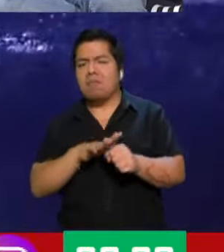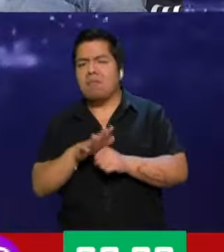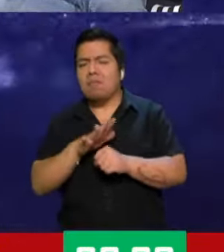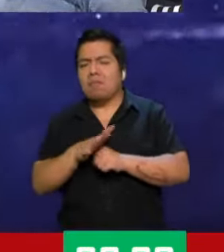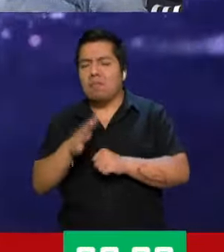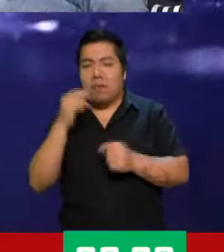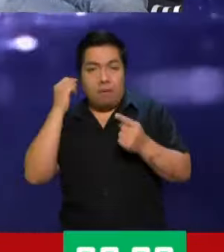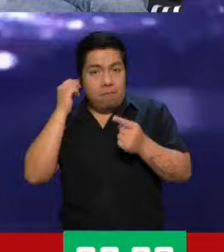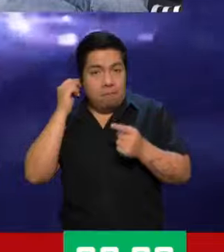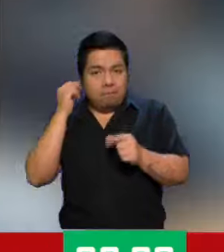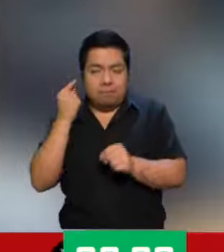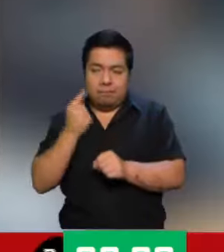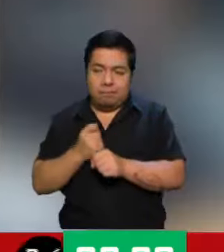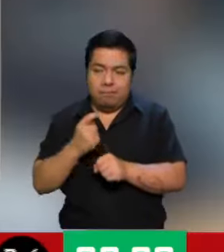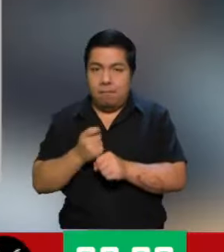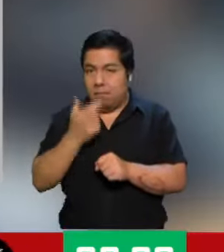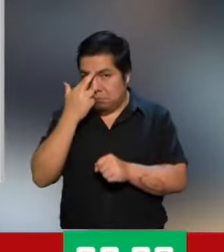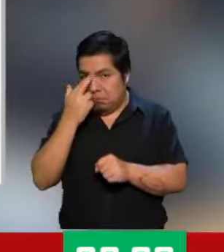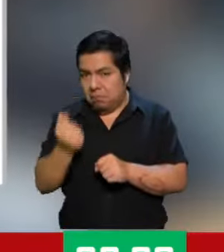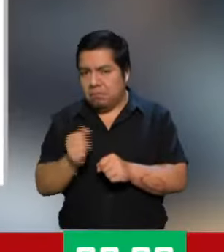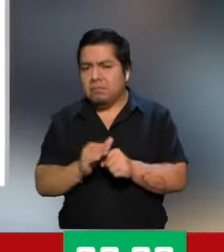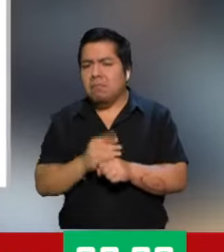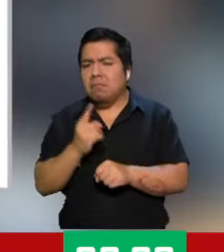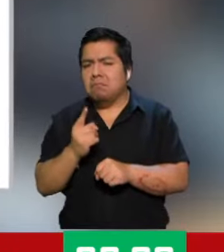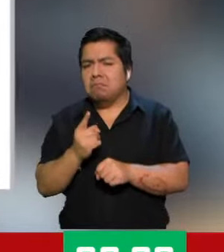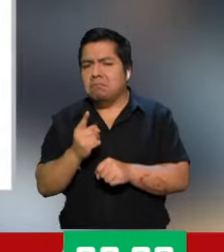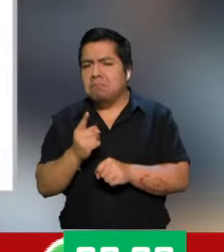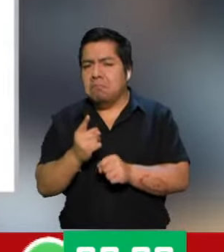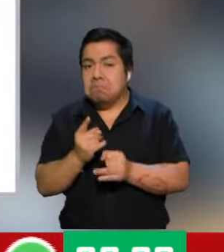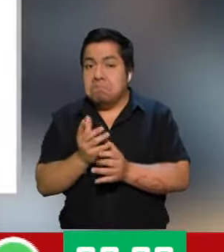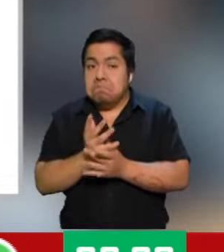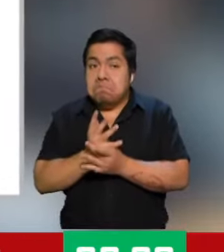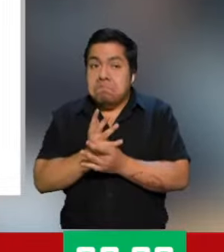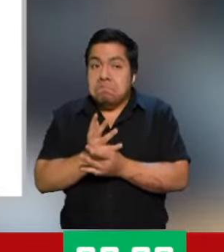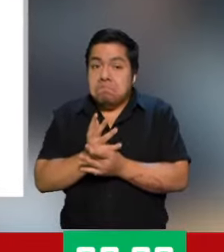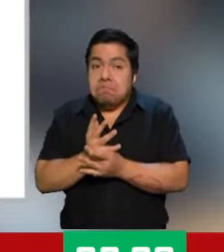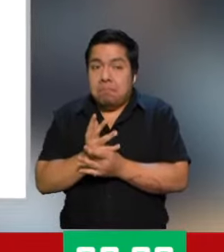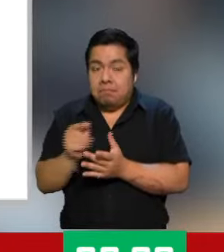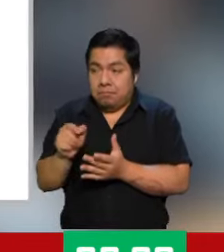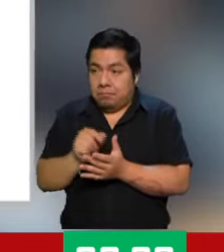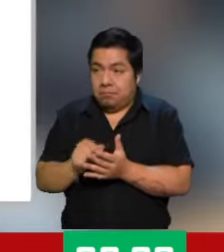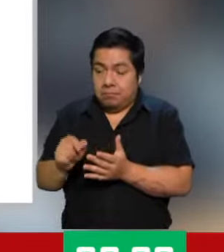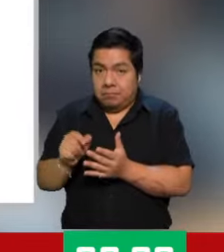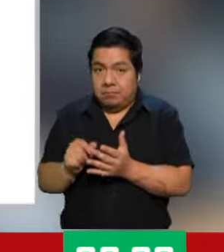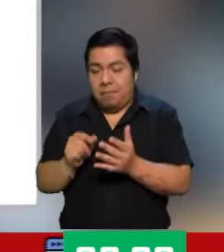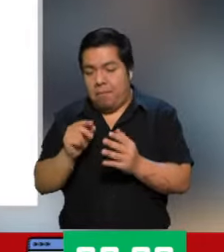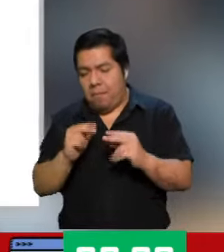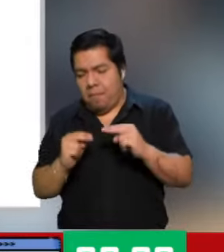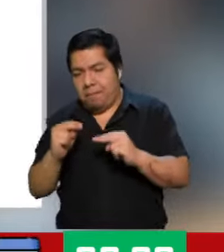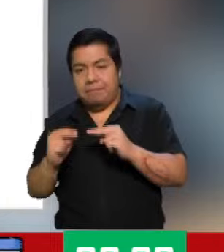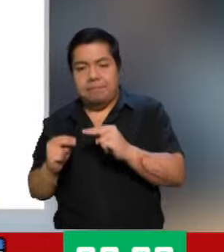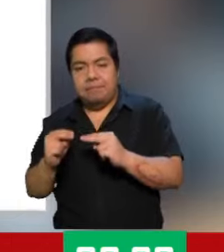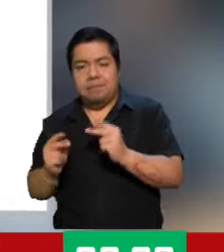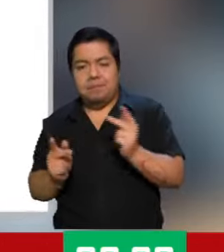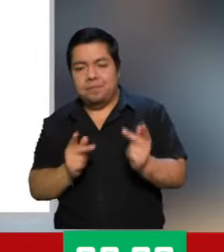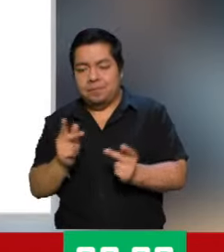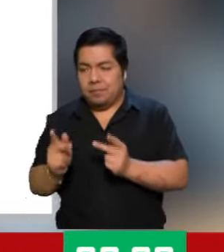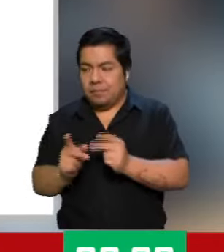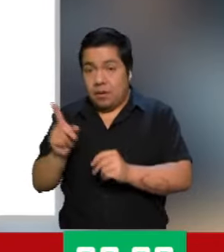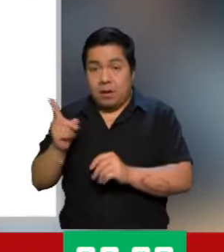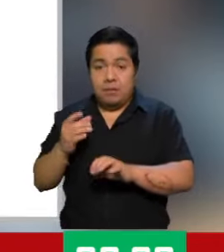esa es la primera razón. Según usted, ¿por qué sería bueno? Porque según las mismas estadísticas del censo de los